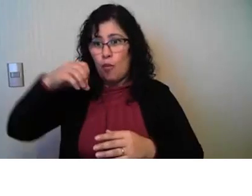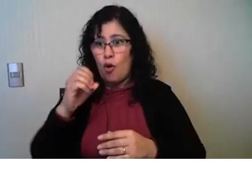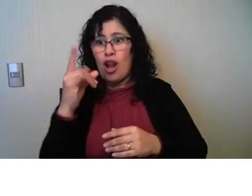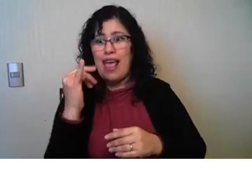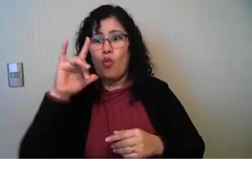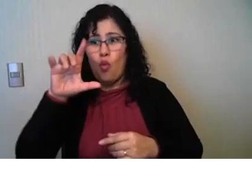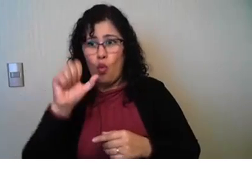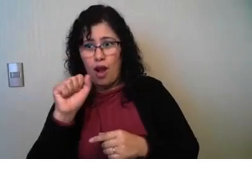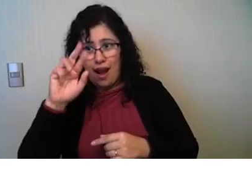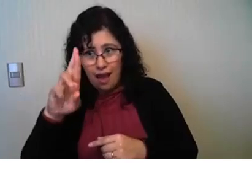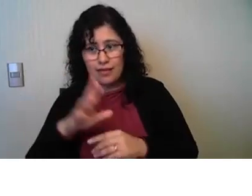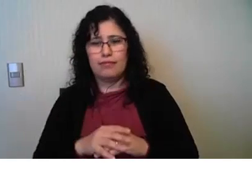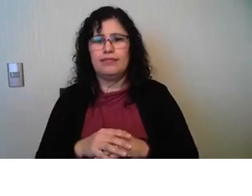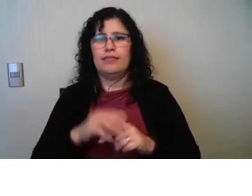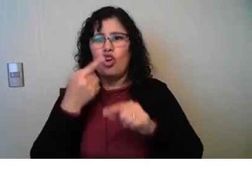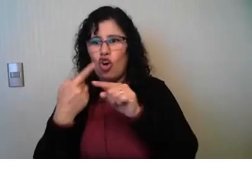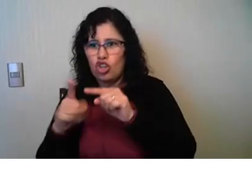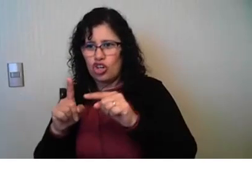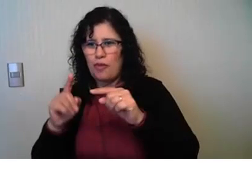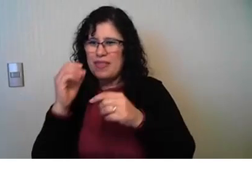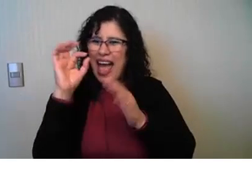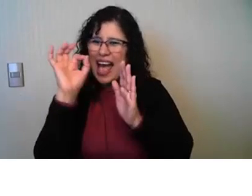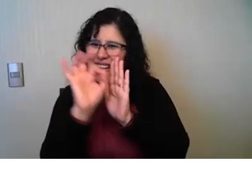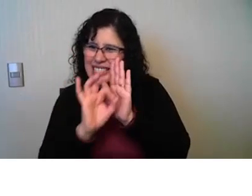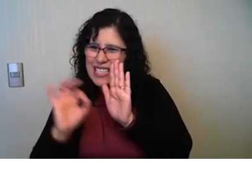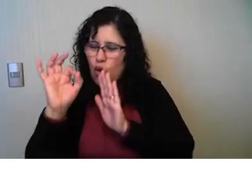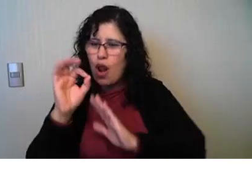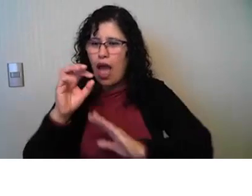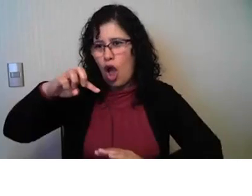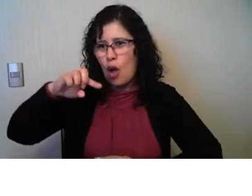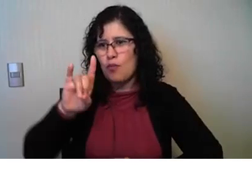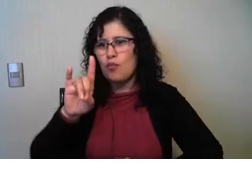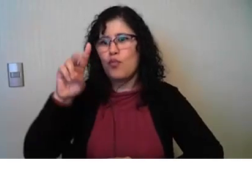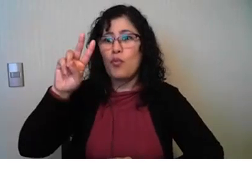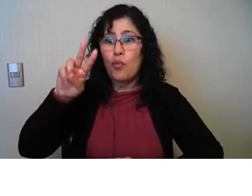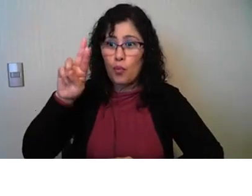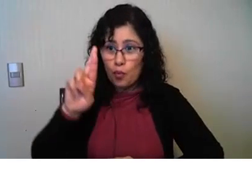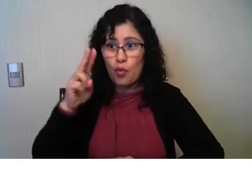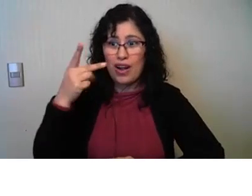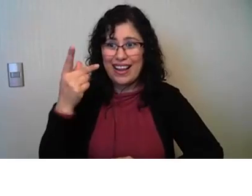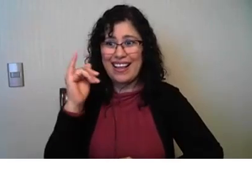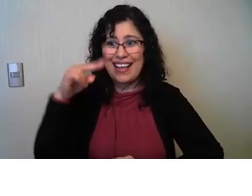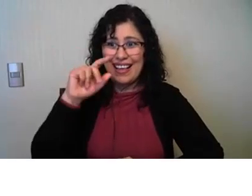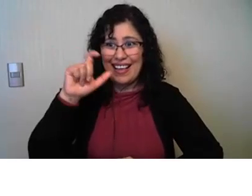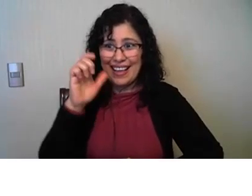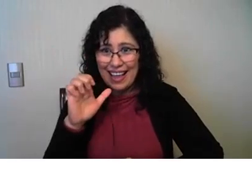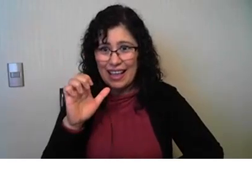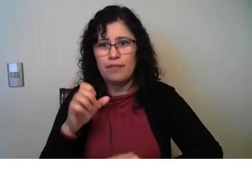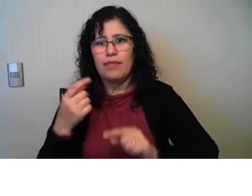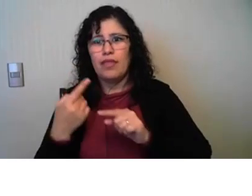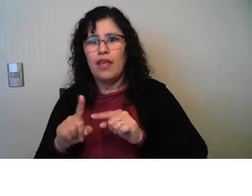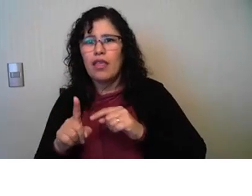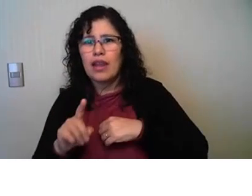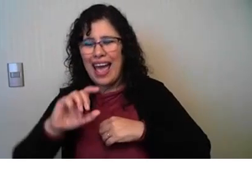de células de Purkinje y una capa granulosa. En cualquier sector van a encontrar esta misma